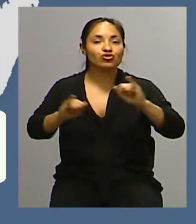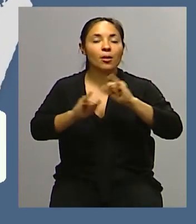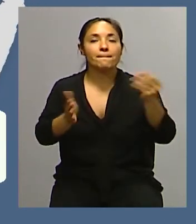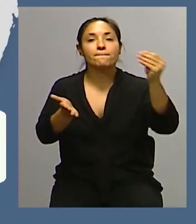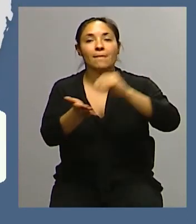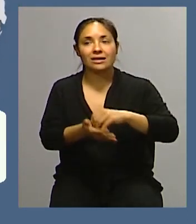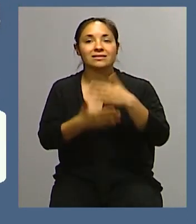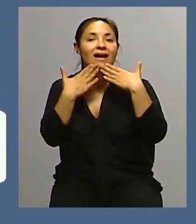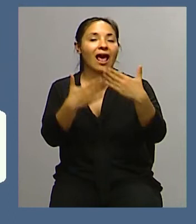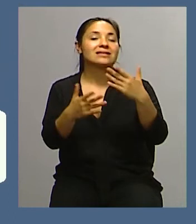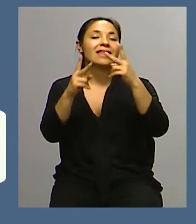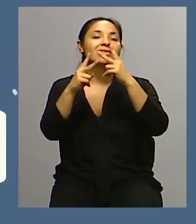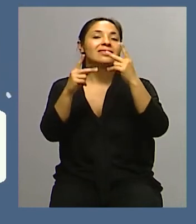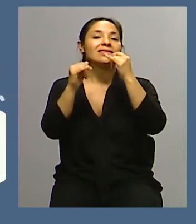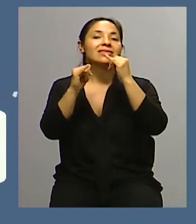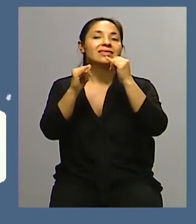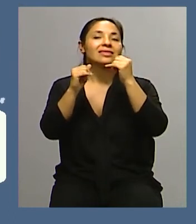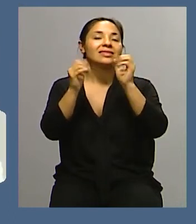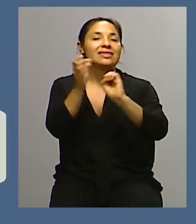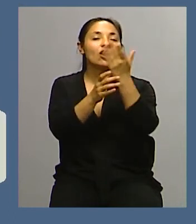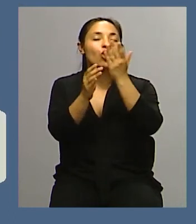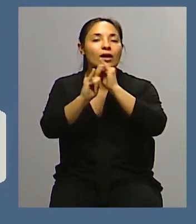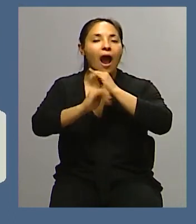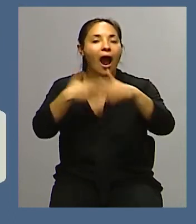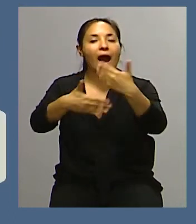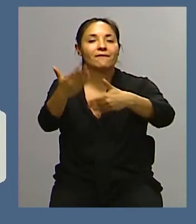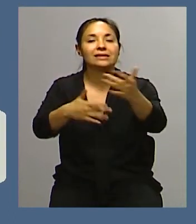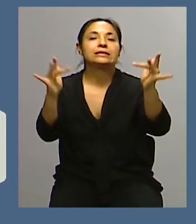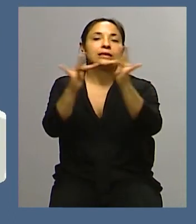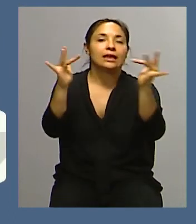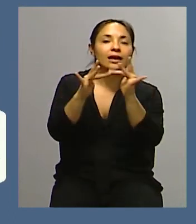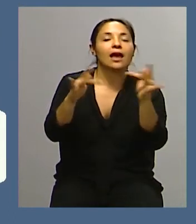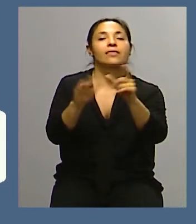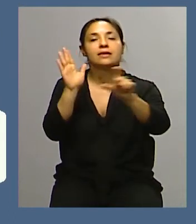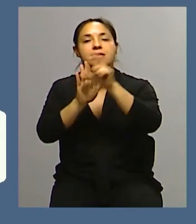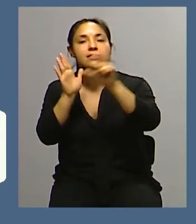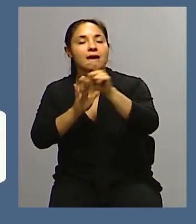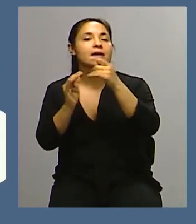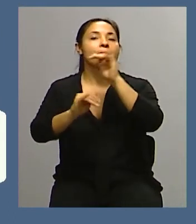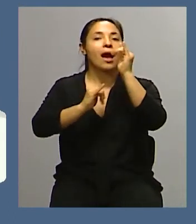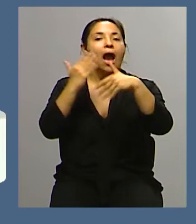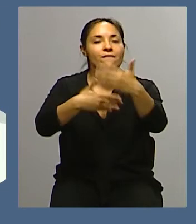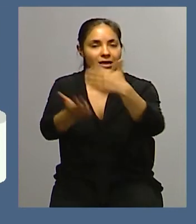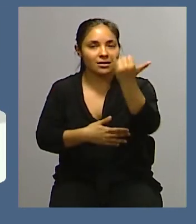al avance en la tecnología, al avance en el Internet, ¿no? En Instagram. Entonces, bueno, hay